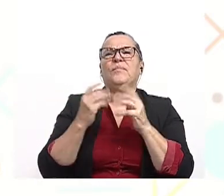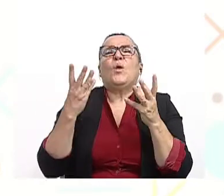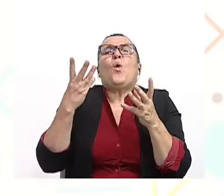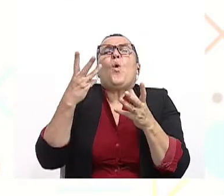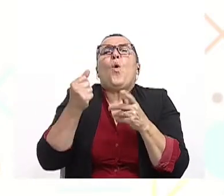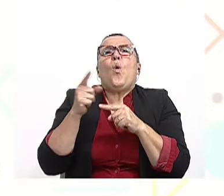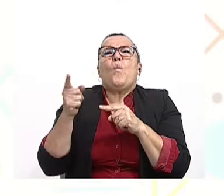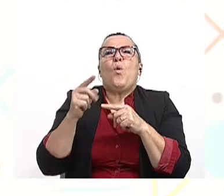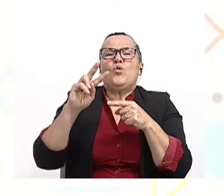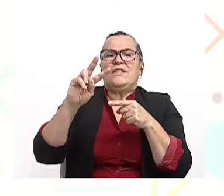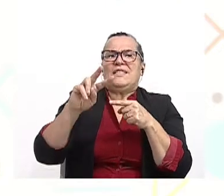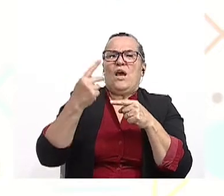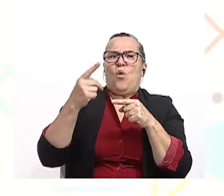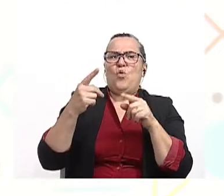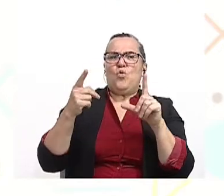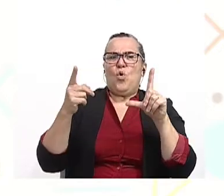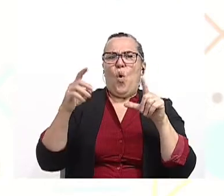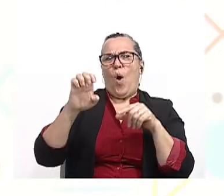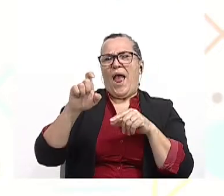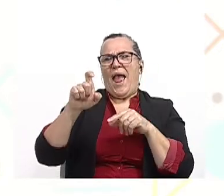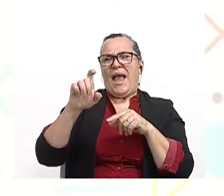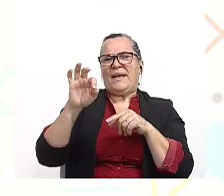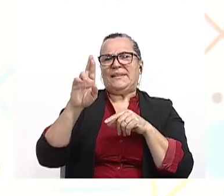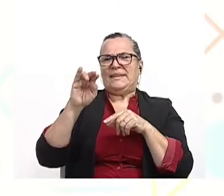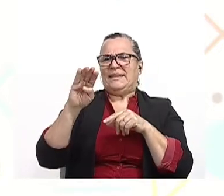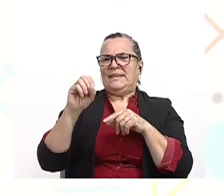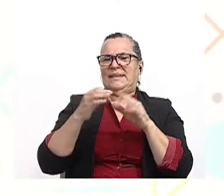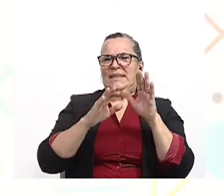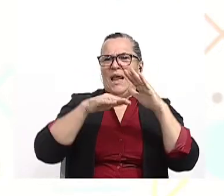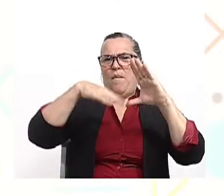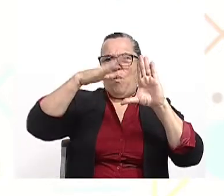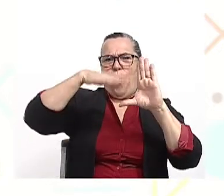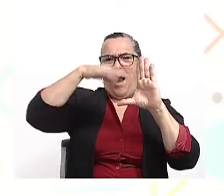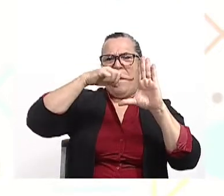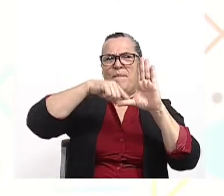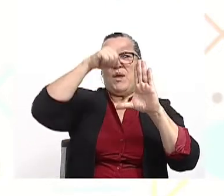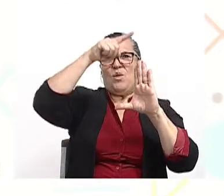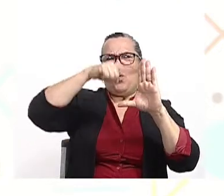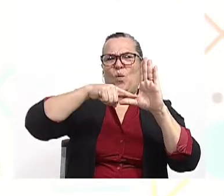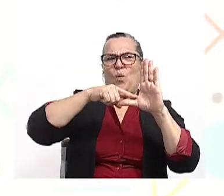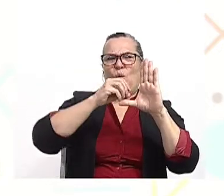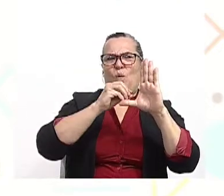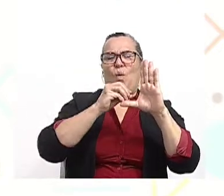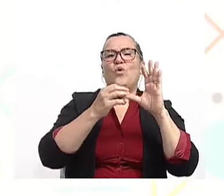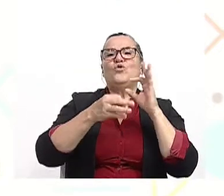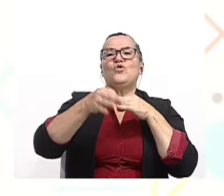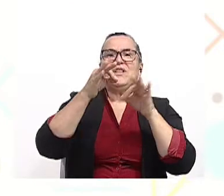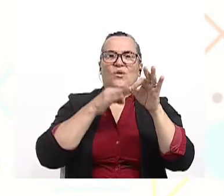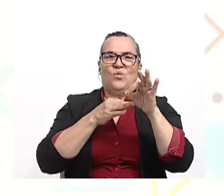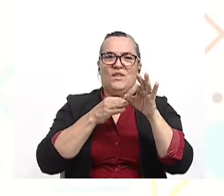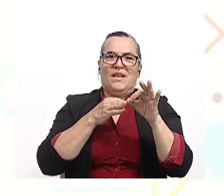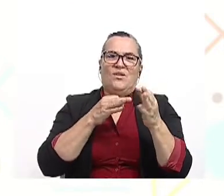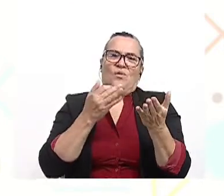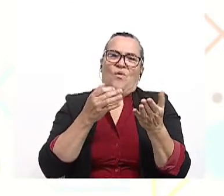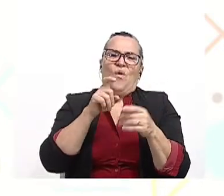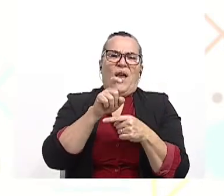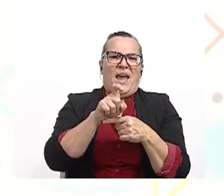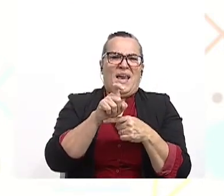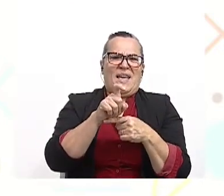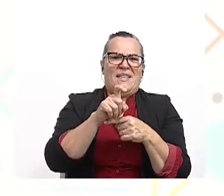calculamos el segundo extremo del ámbito? Pues haciendo la sustitución. ¿De quién? Del valor de x. Es decir,